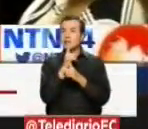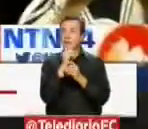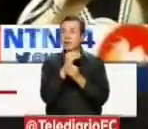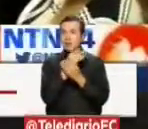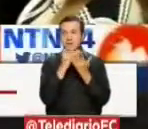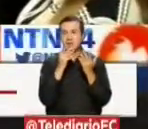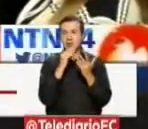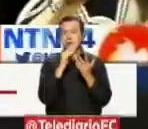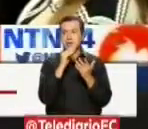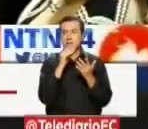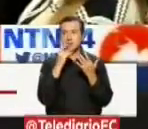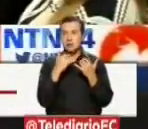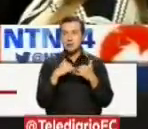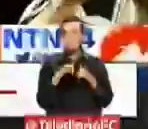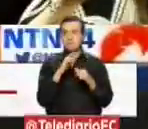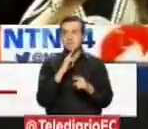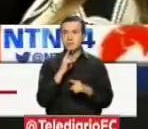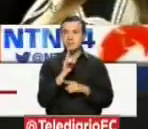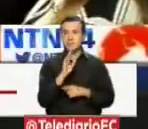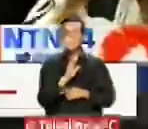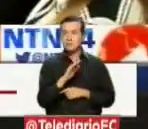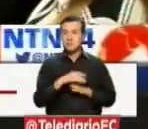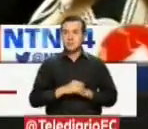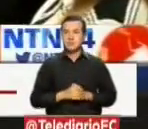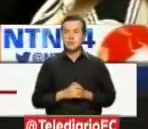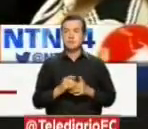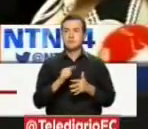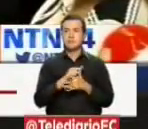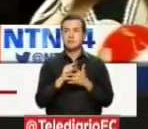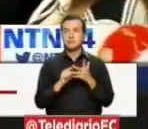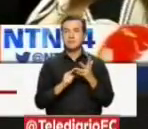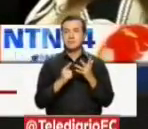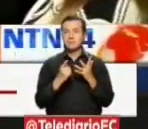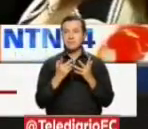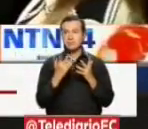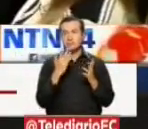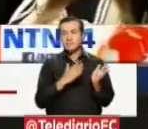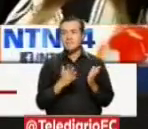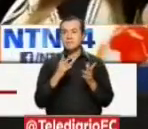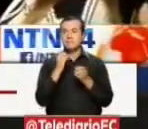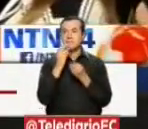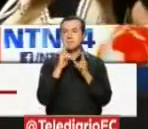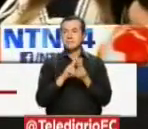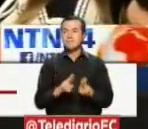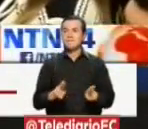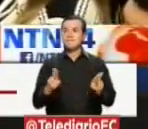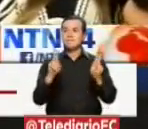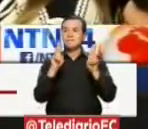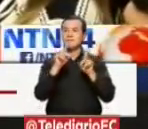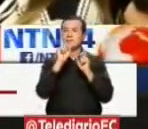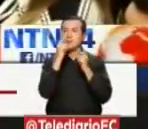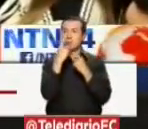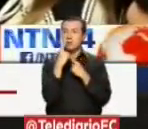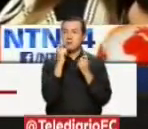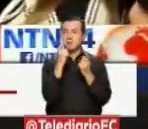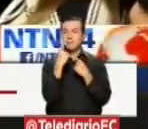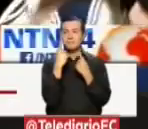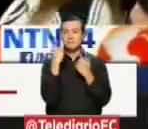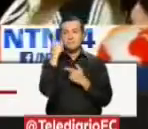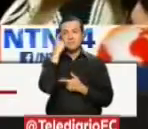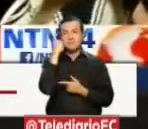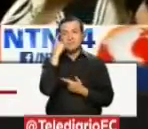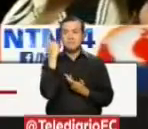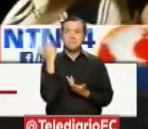me enteré de eso, me quedé pensando. Después los vi a ustedes que estaban en la puerta de Naciones Unidas, sí, y me preguntaron, pero yo estaba pensando